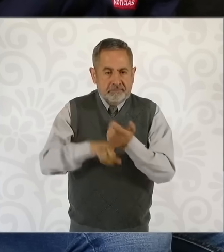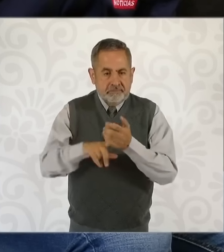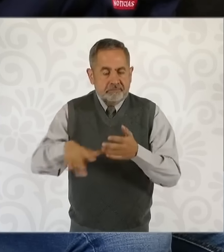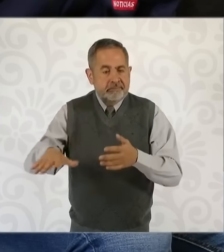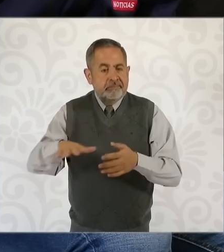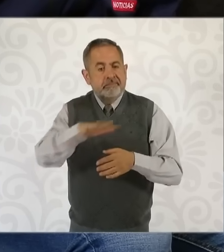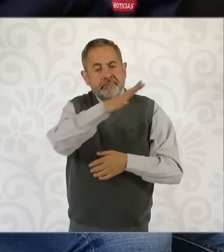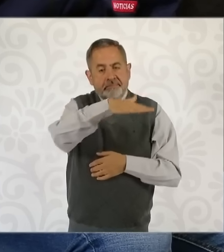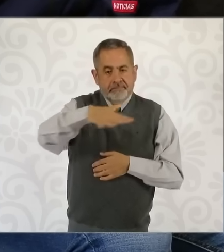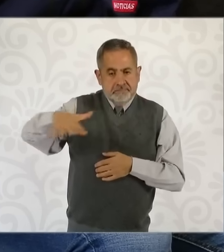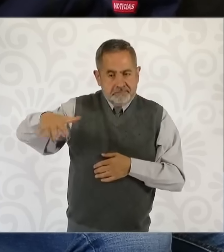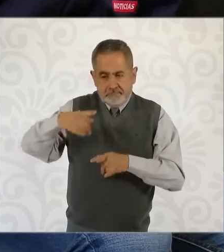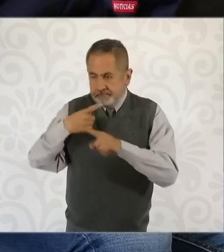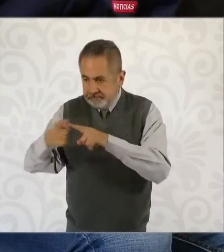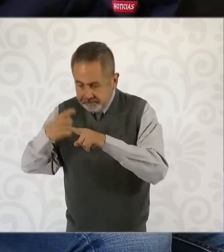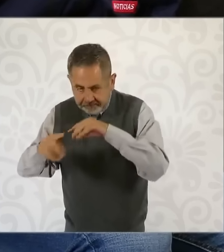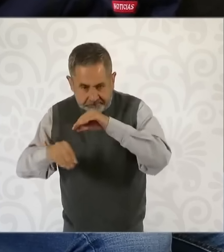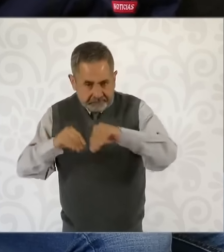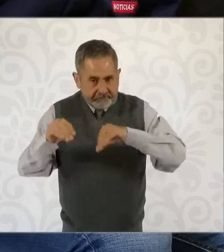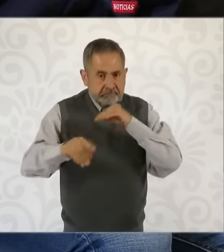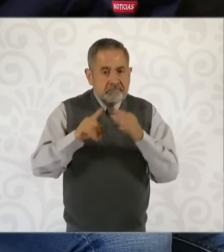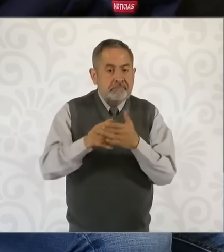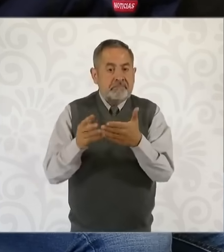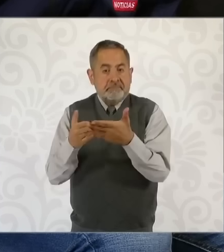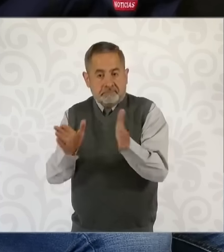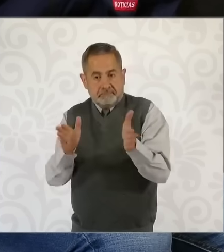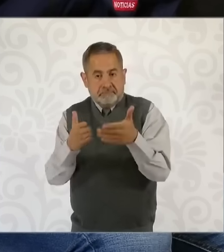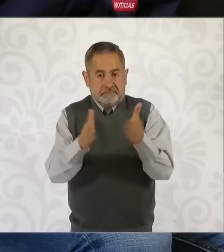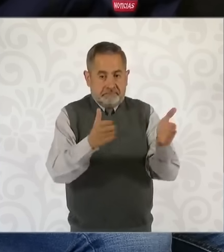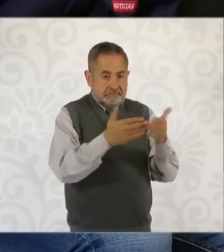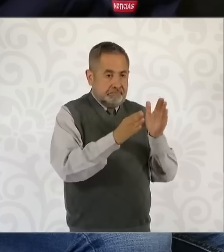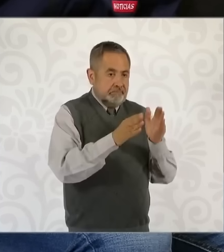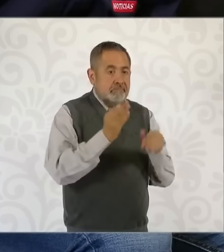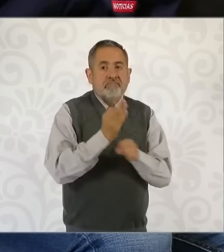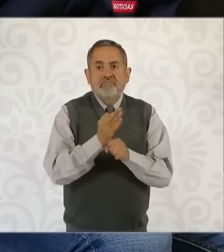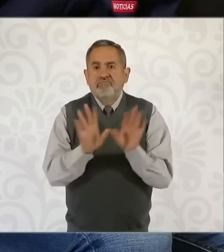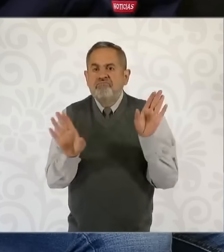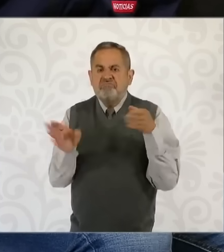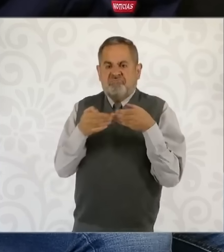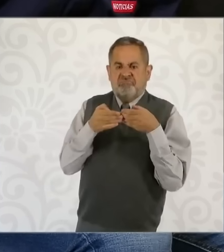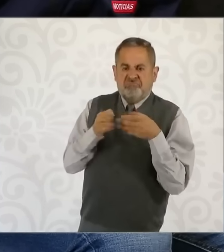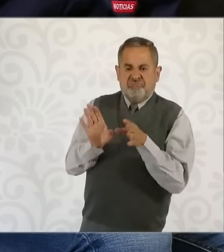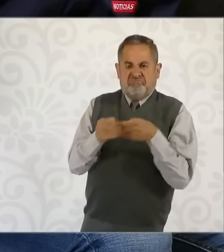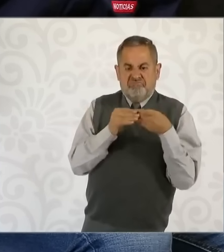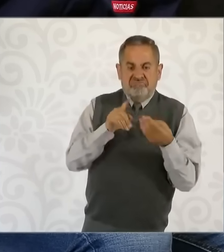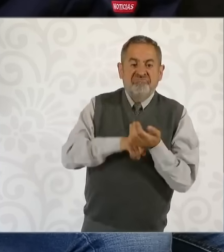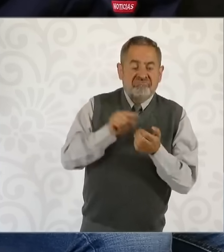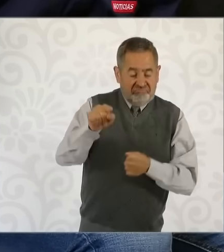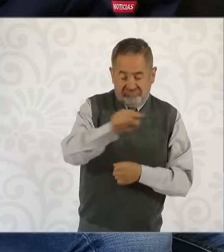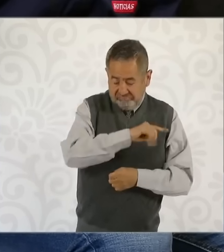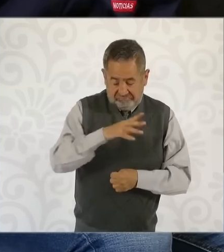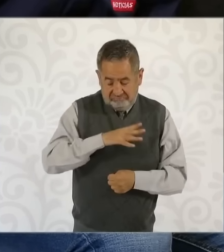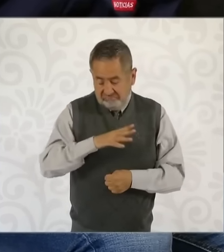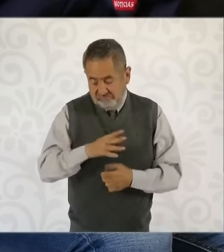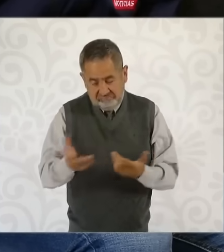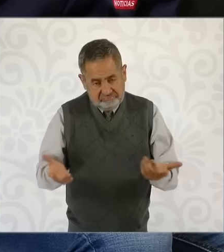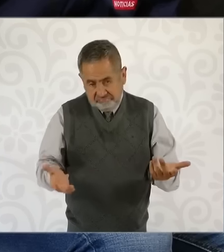playas, de las que están abiertas y de las que no lo están. aquí está el Atlas